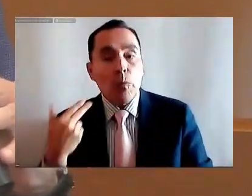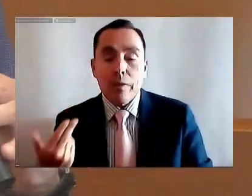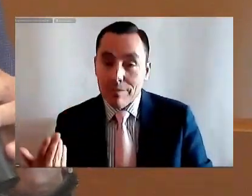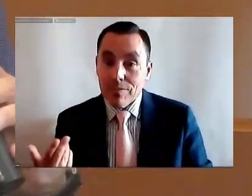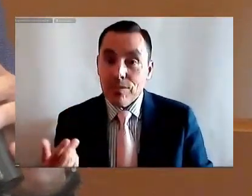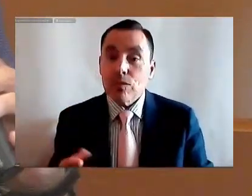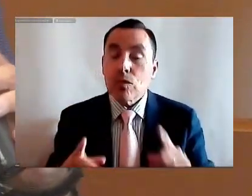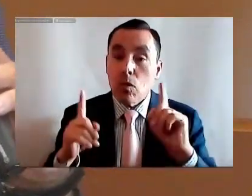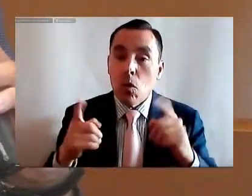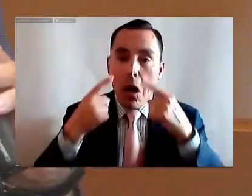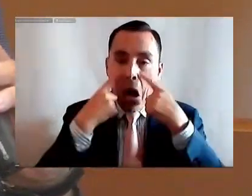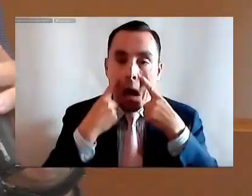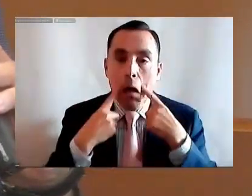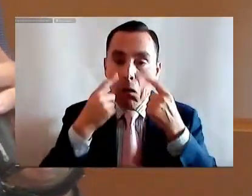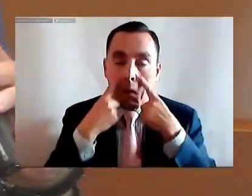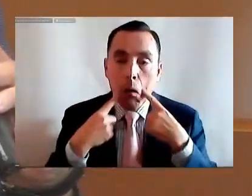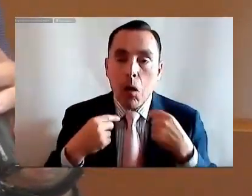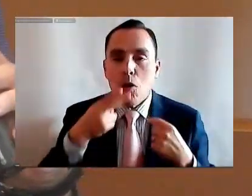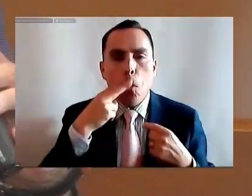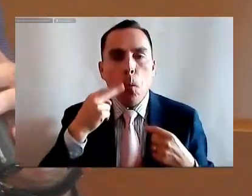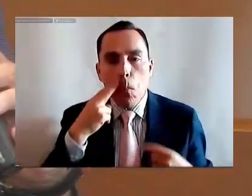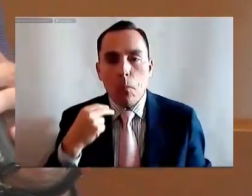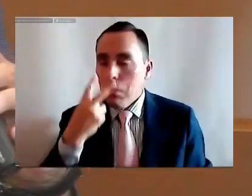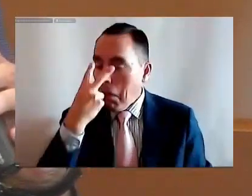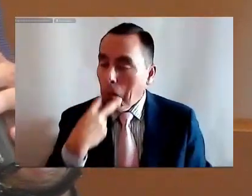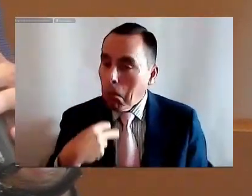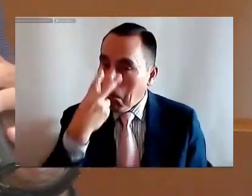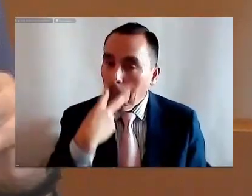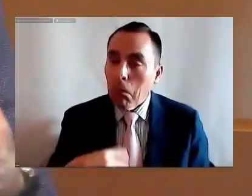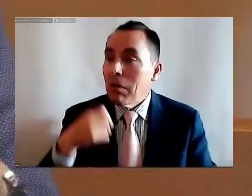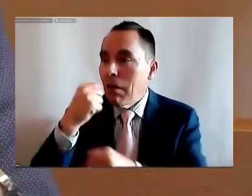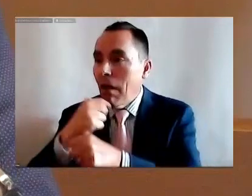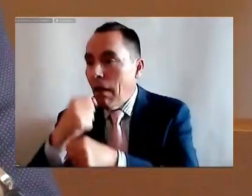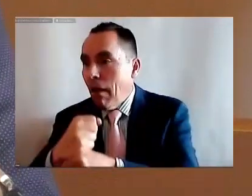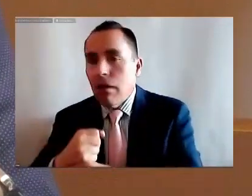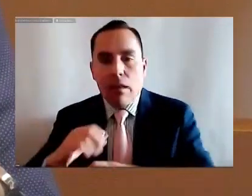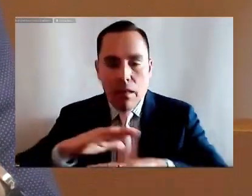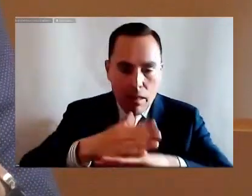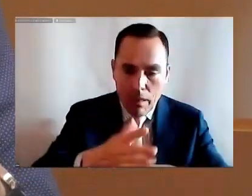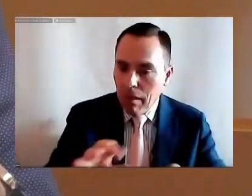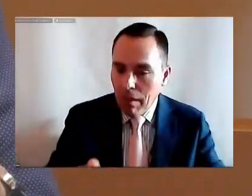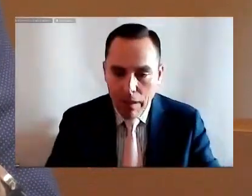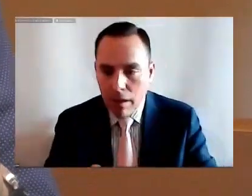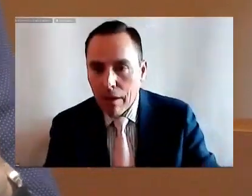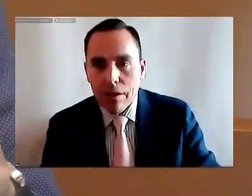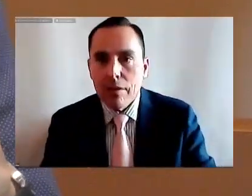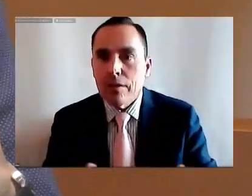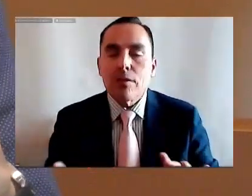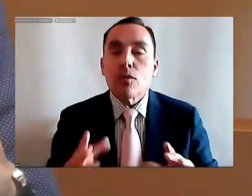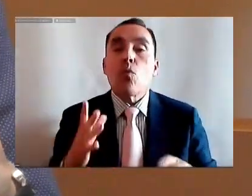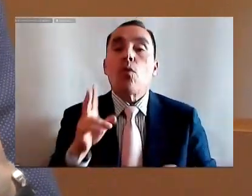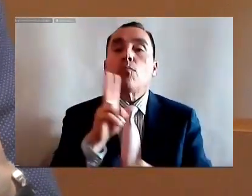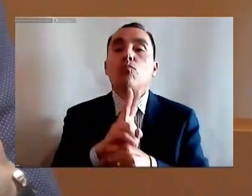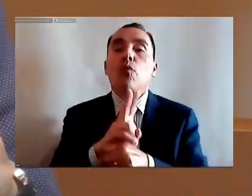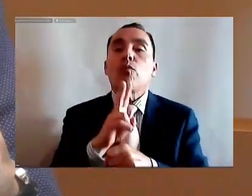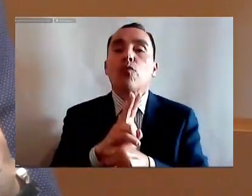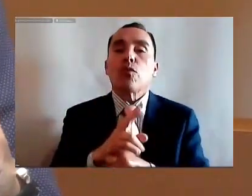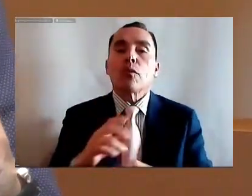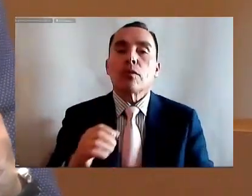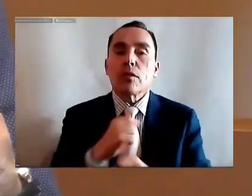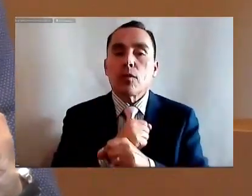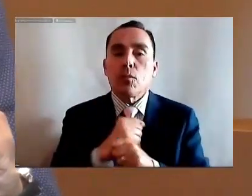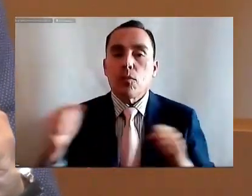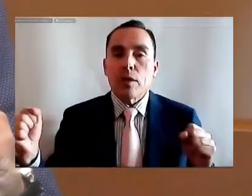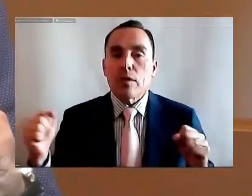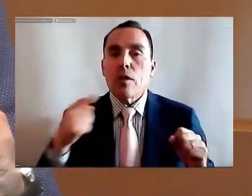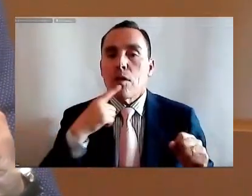llanterío masivo de los hombres, ¿no? De que no podían trabajar en la casa. Nuevamente hablo por los académicos. Ya no puedo escribir el paper porque la guagua